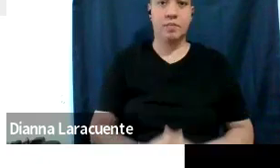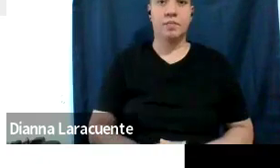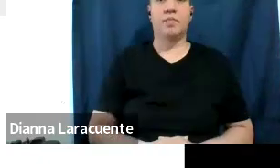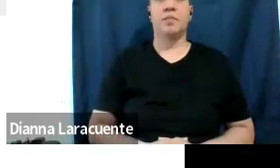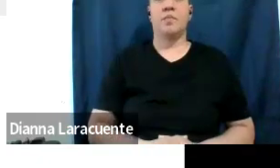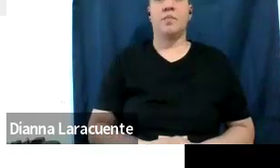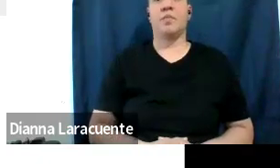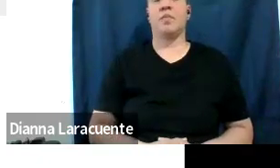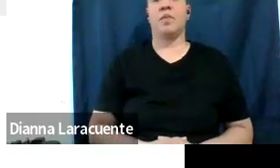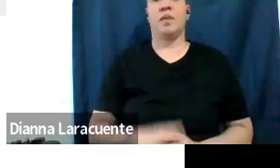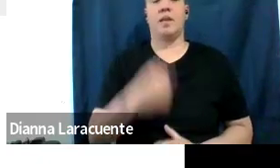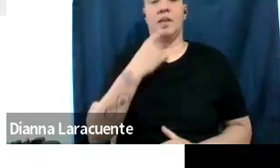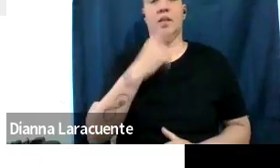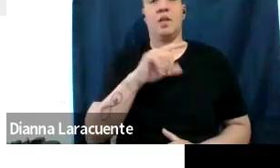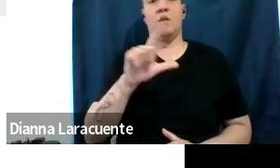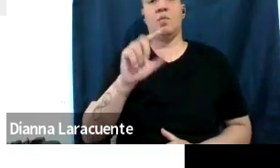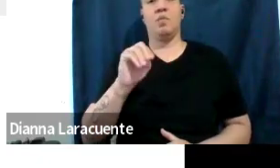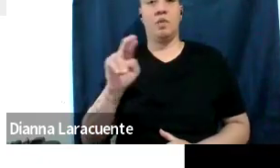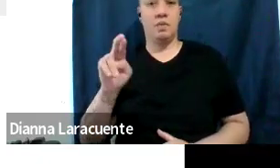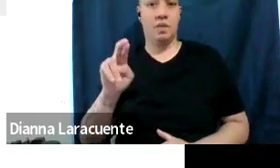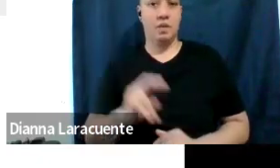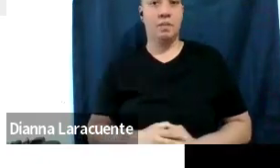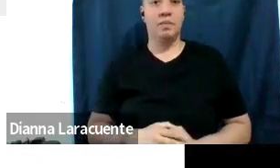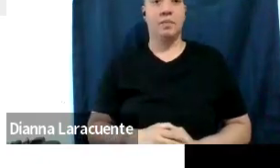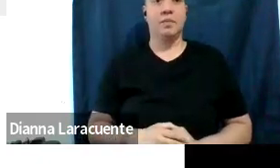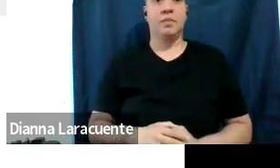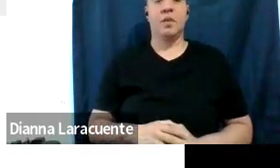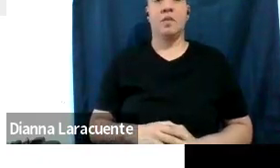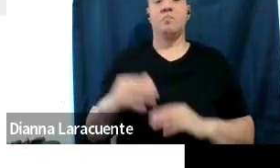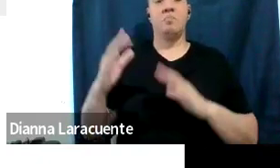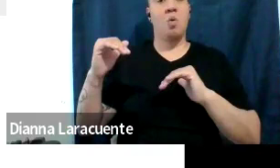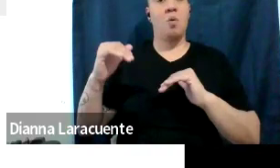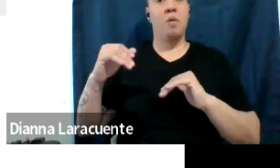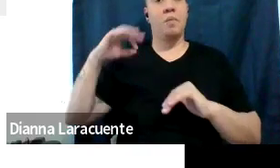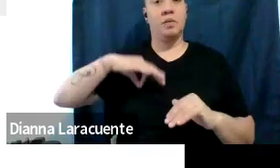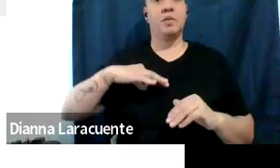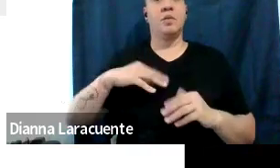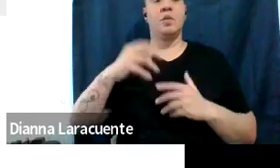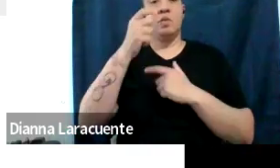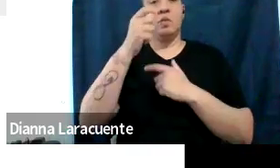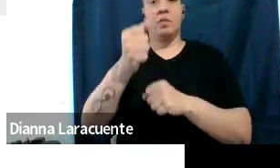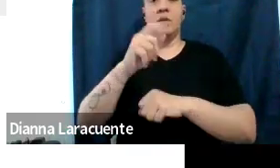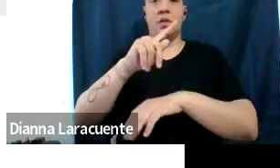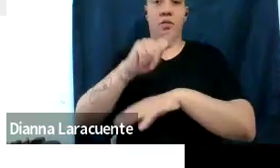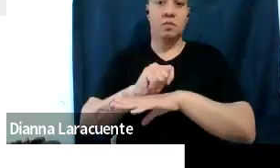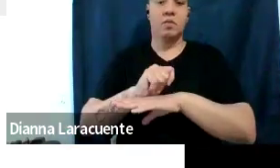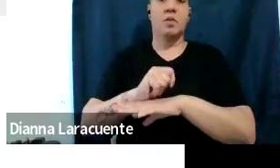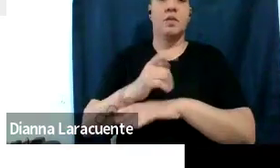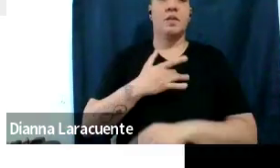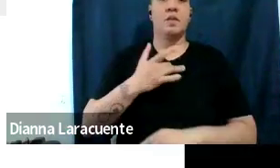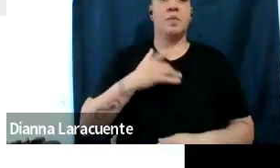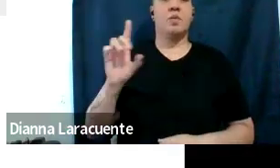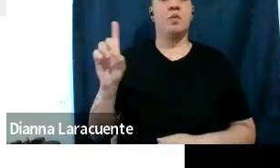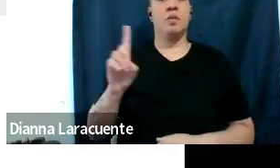fíjense lo que dice Muñoz Rivera: que se esperaban grandes beneficios, que se confiaba en la tradicional sentido democrático de